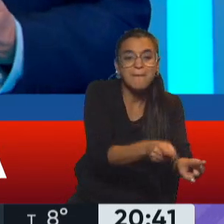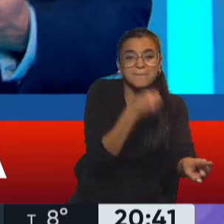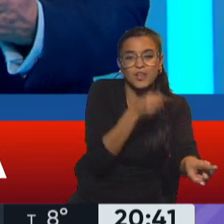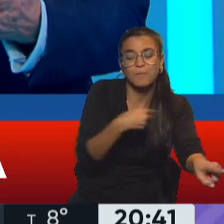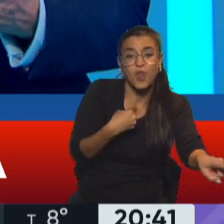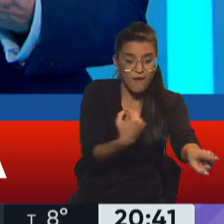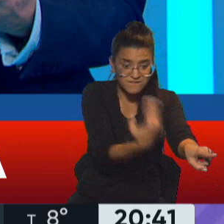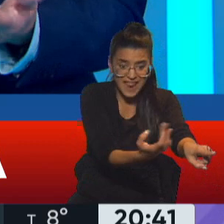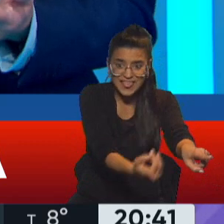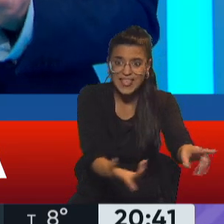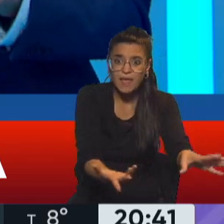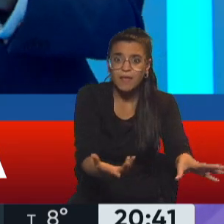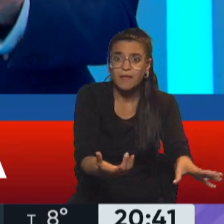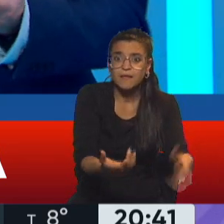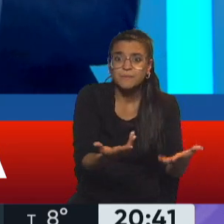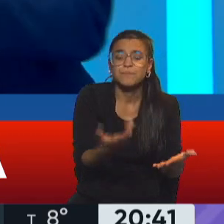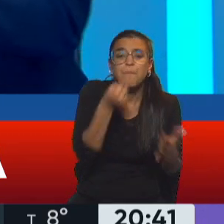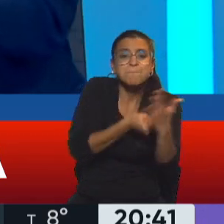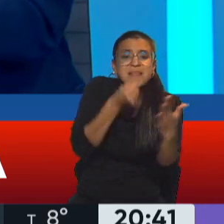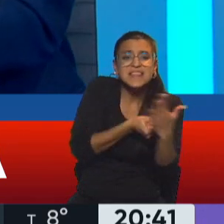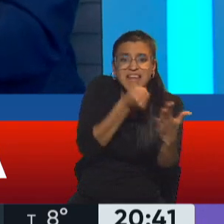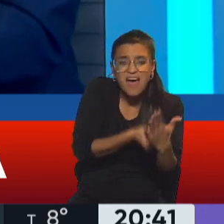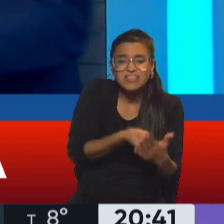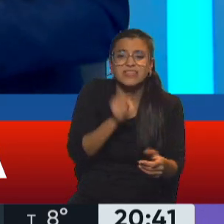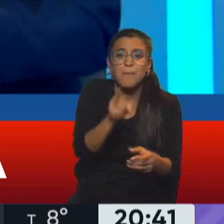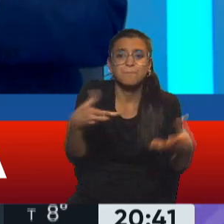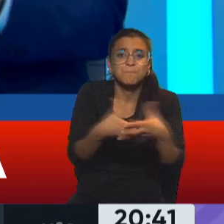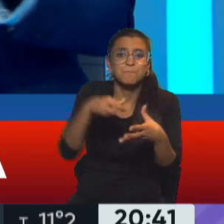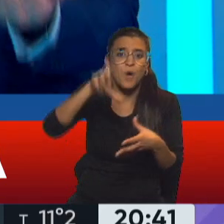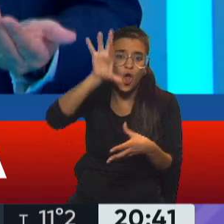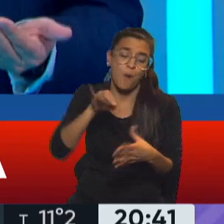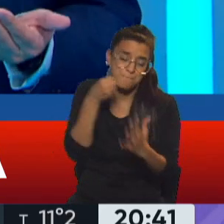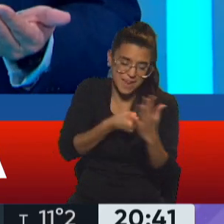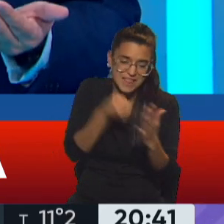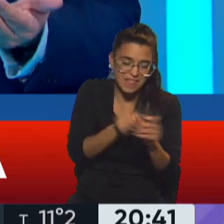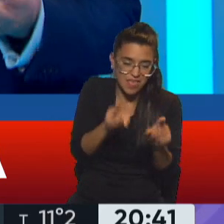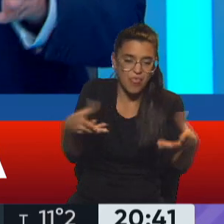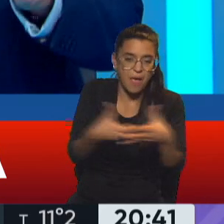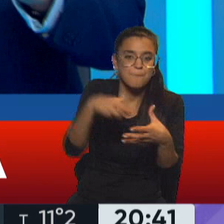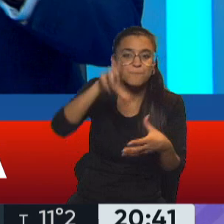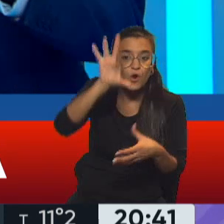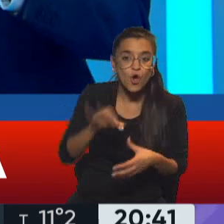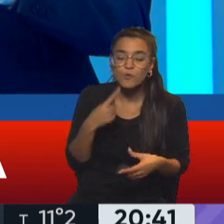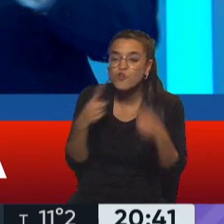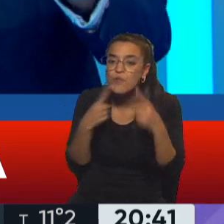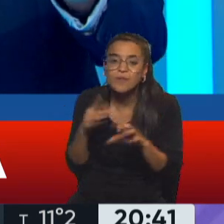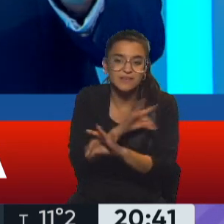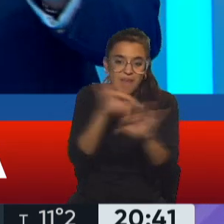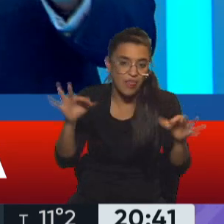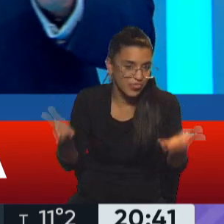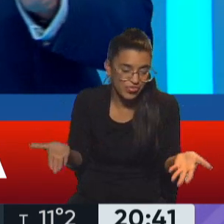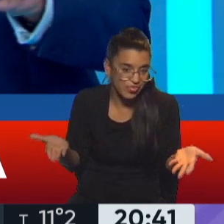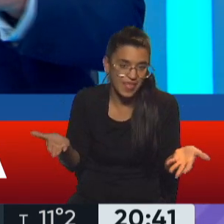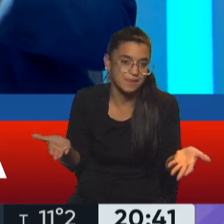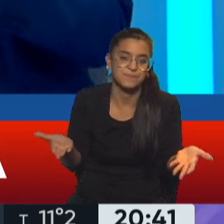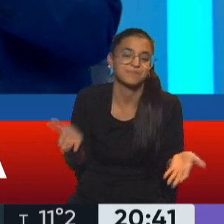tiene enfrente a un militante del PRO, porque es un militante del PRO, que no le va a cuestionar nada. Bueno,